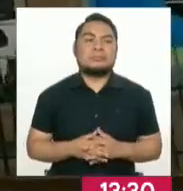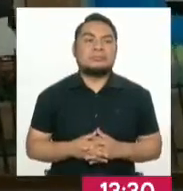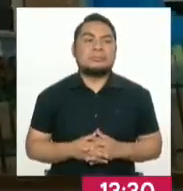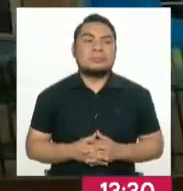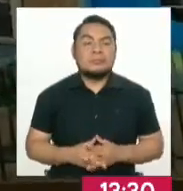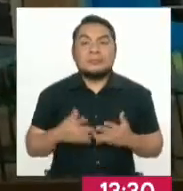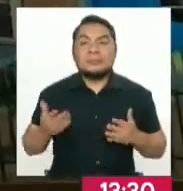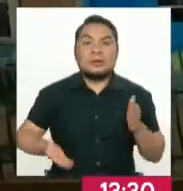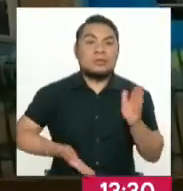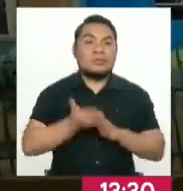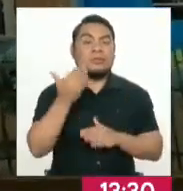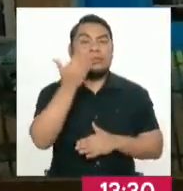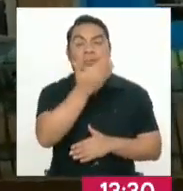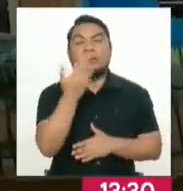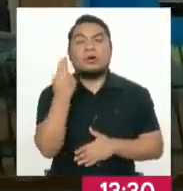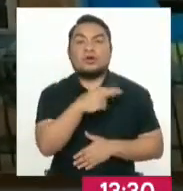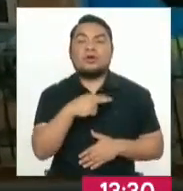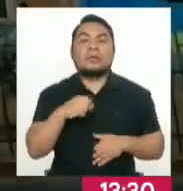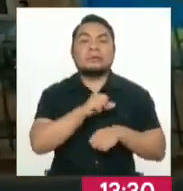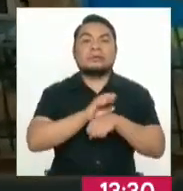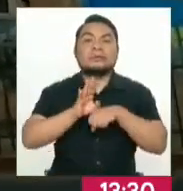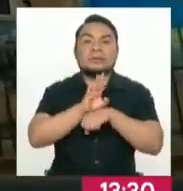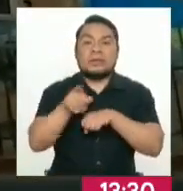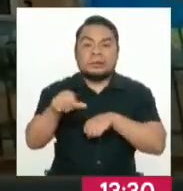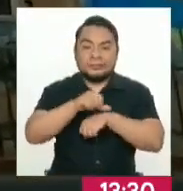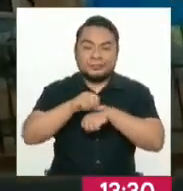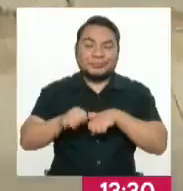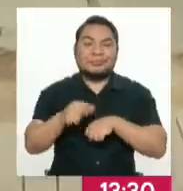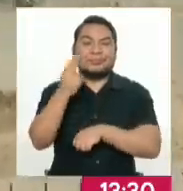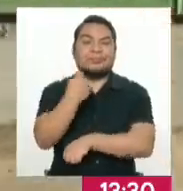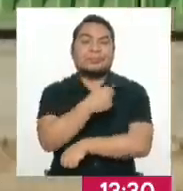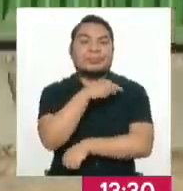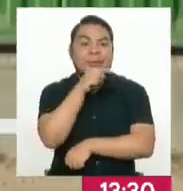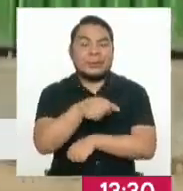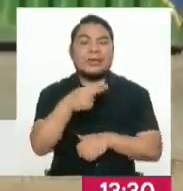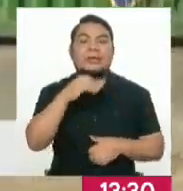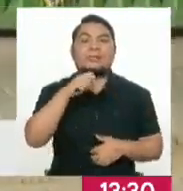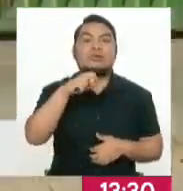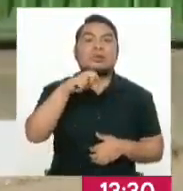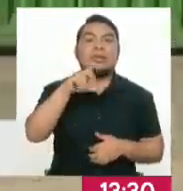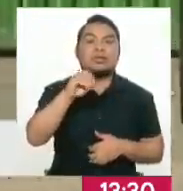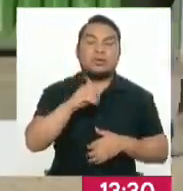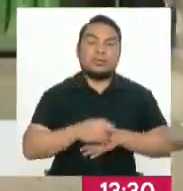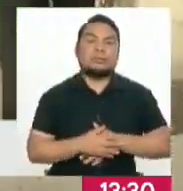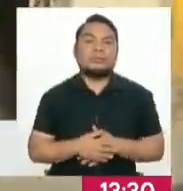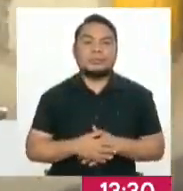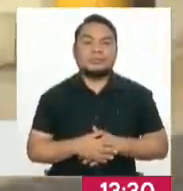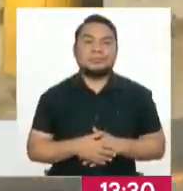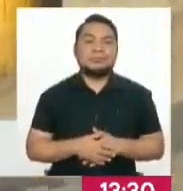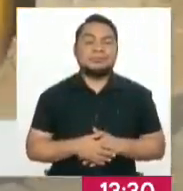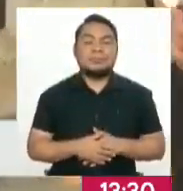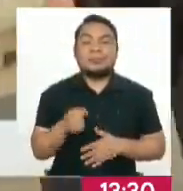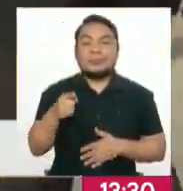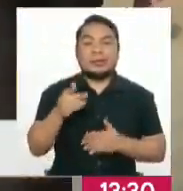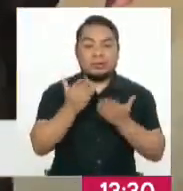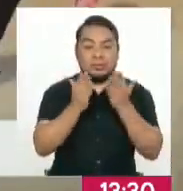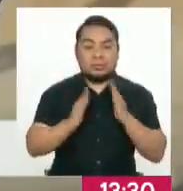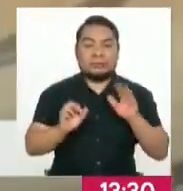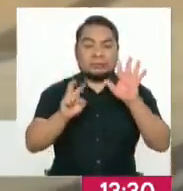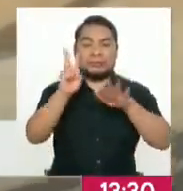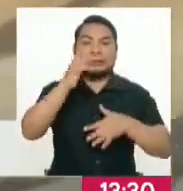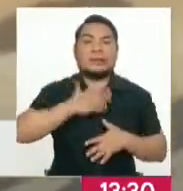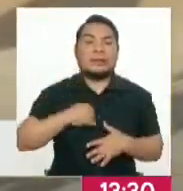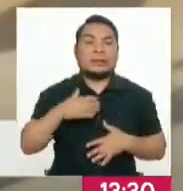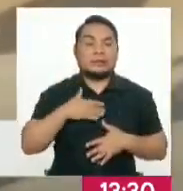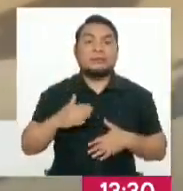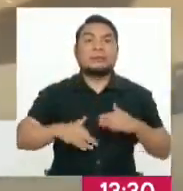trasladado al Hospital del Niño de San Borja tras ser operado en el Hospital Hipólito Unanue. Un alumno de 12 años